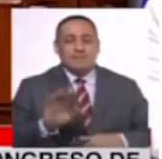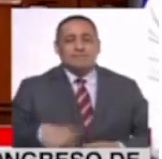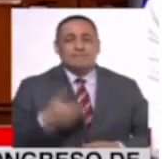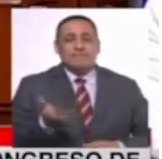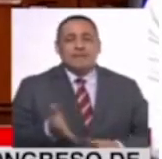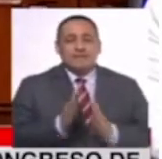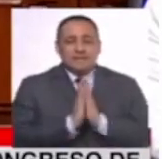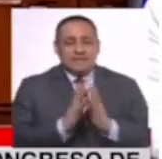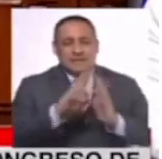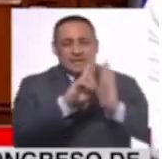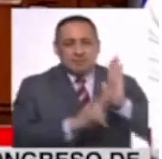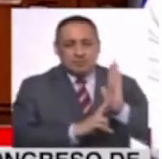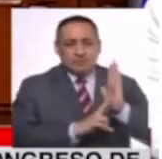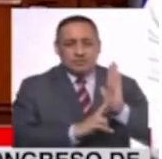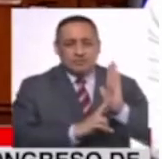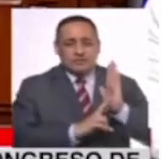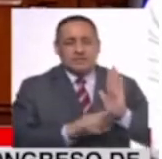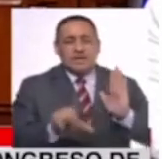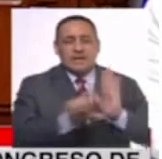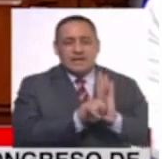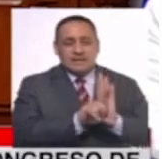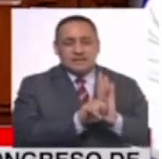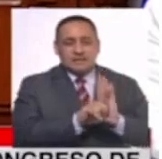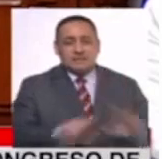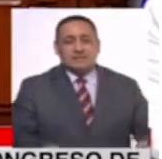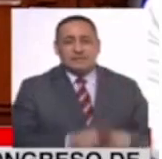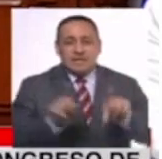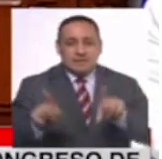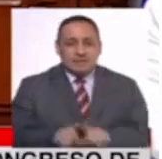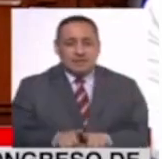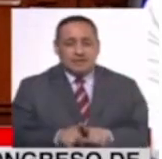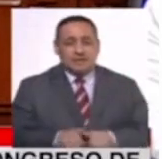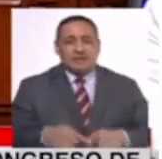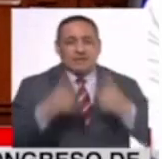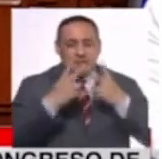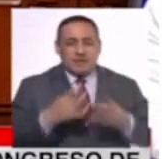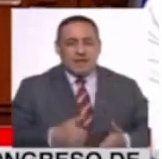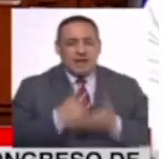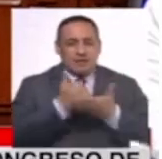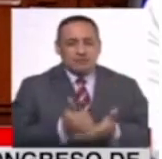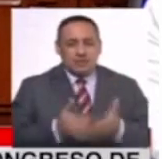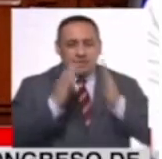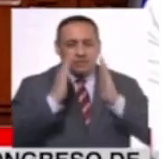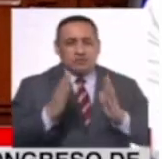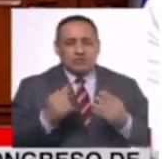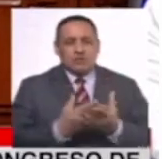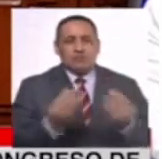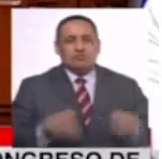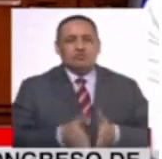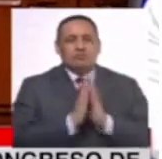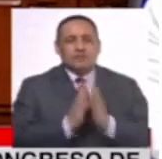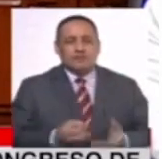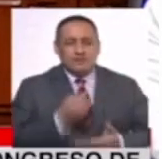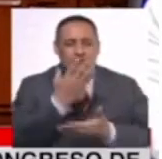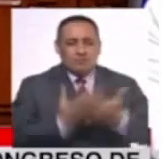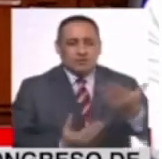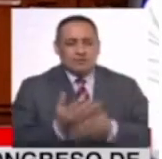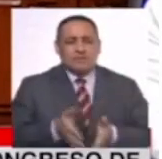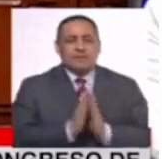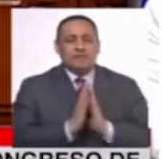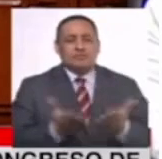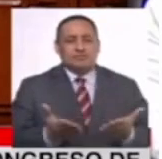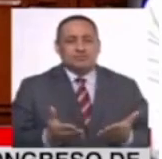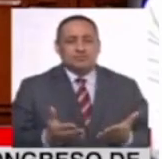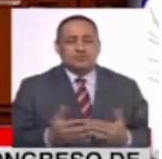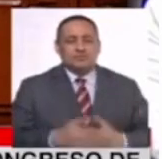Exigir la reglamentación de las leyes y la atención oportuna de los pedidos de información